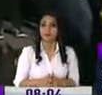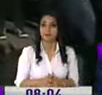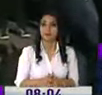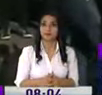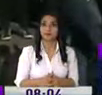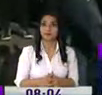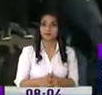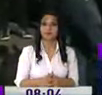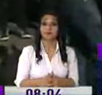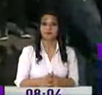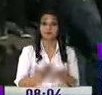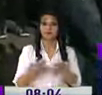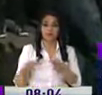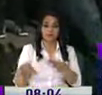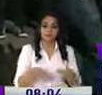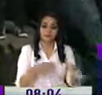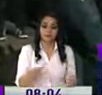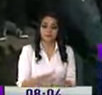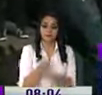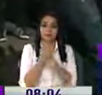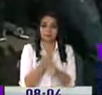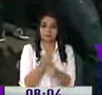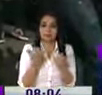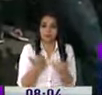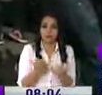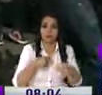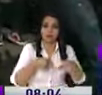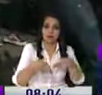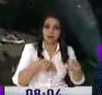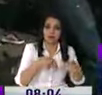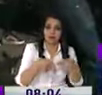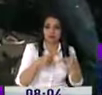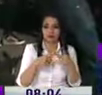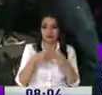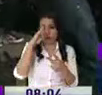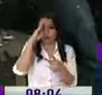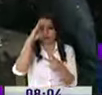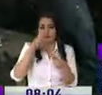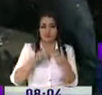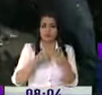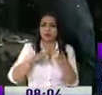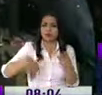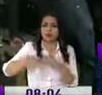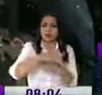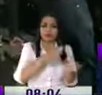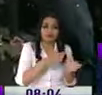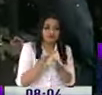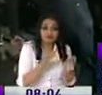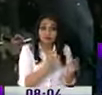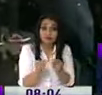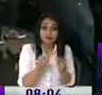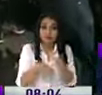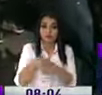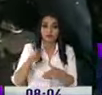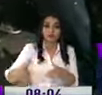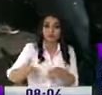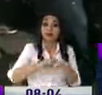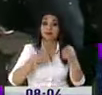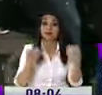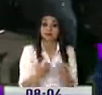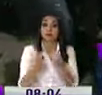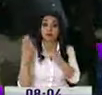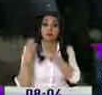un gran operativo de seguridad, de tránsito también para garantizar el orden en los exteriores del Estadio Olímpico Atahualpa. Pero también